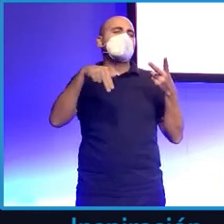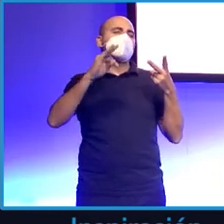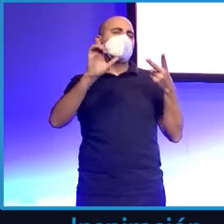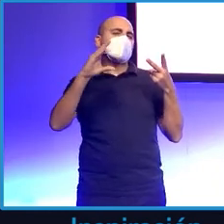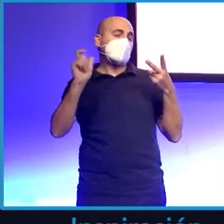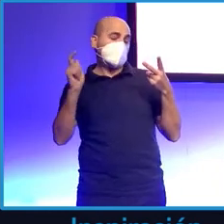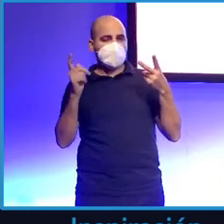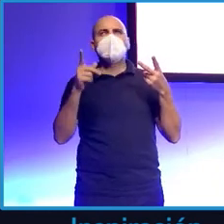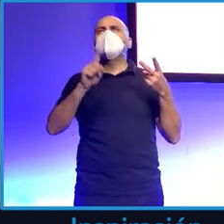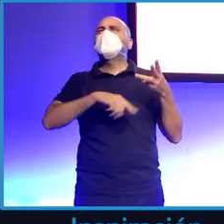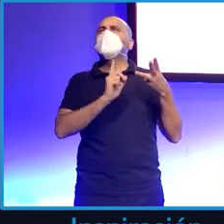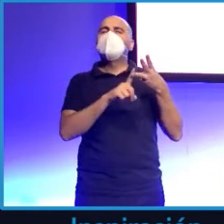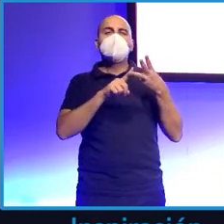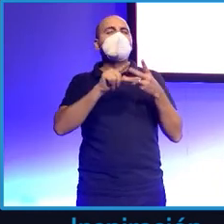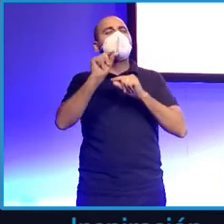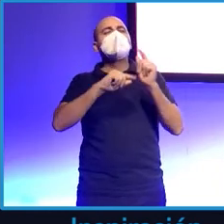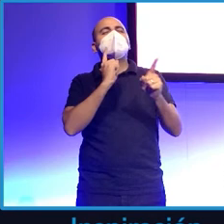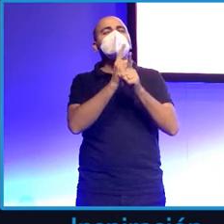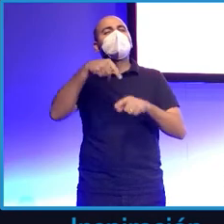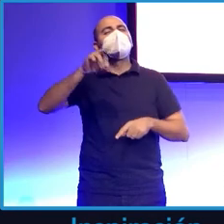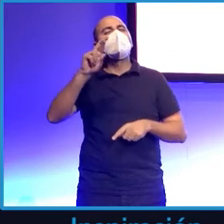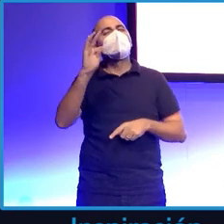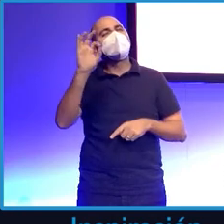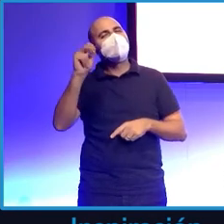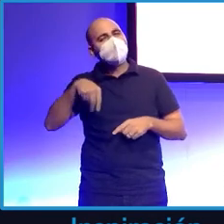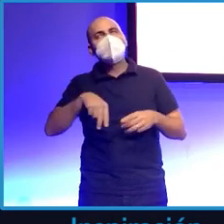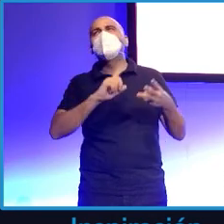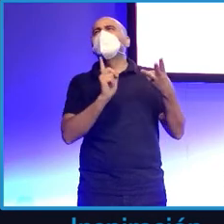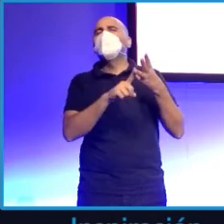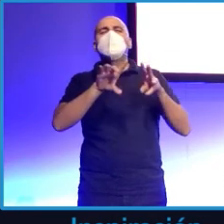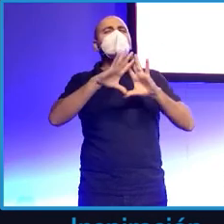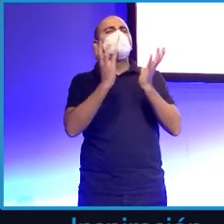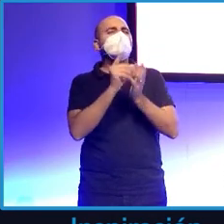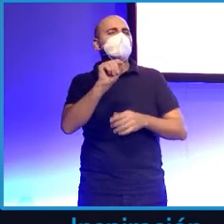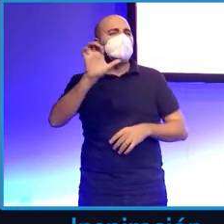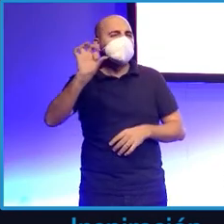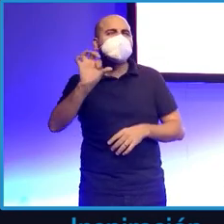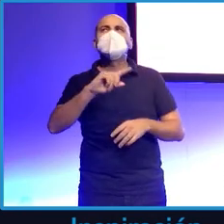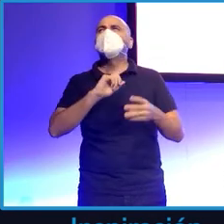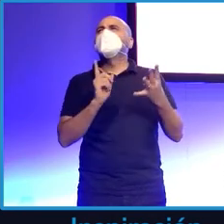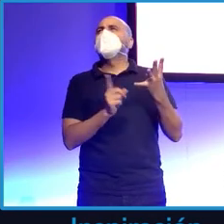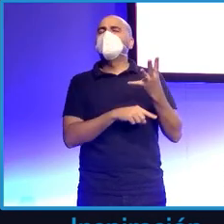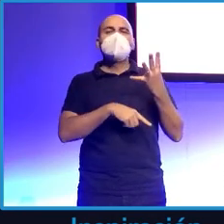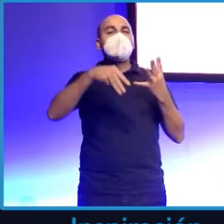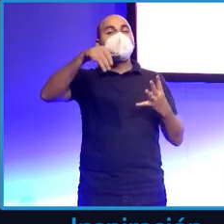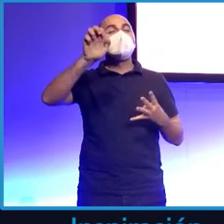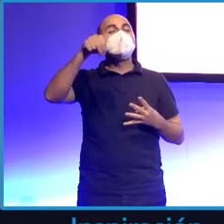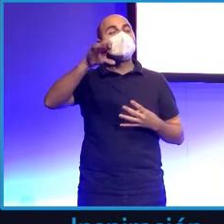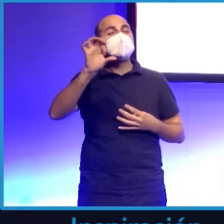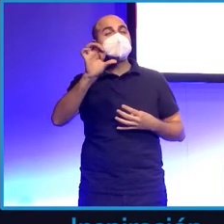conocido el país abc el mundo elmundo.es hacen mens health o sea es muy